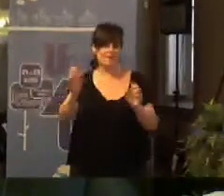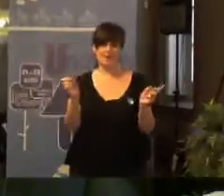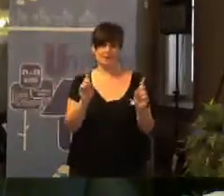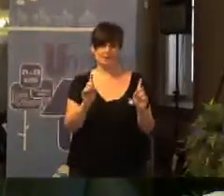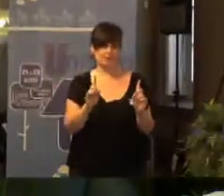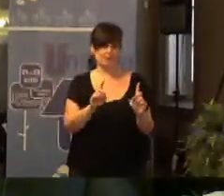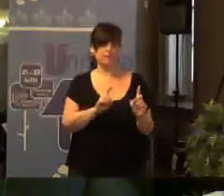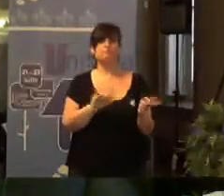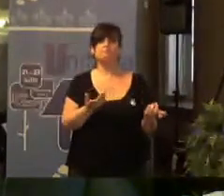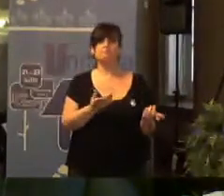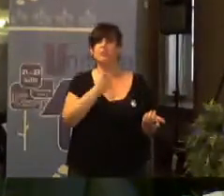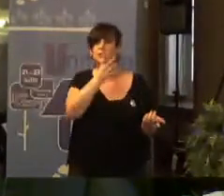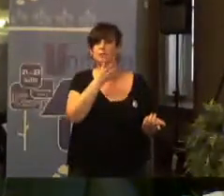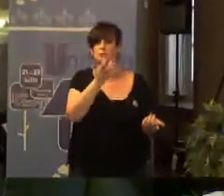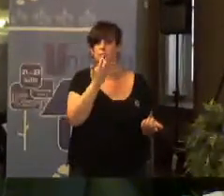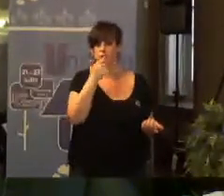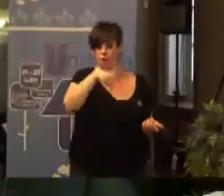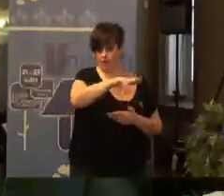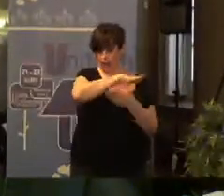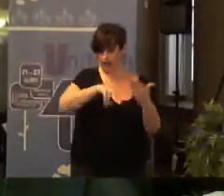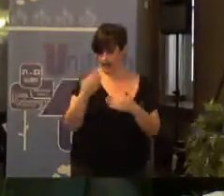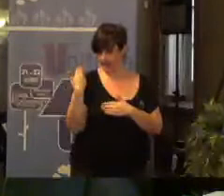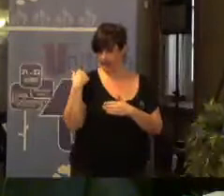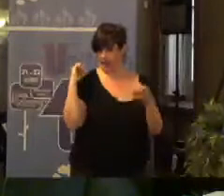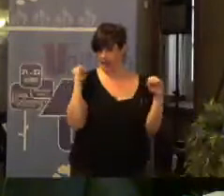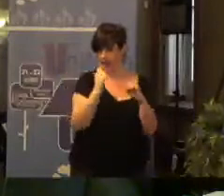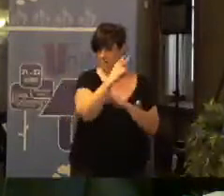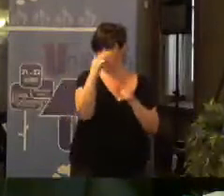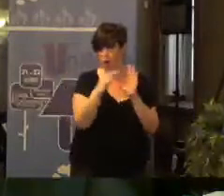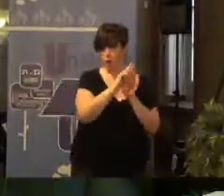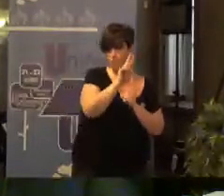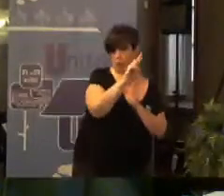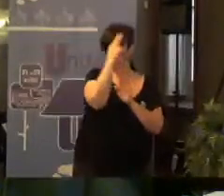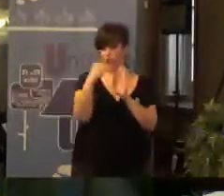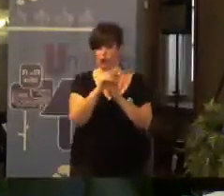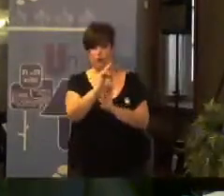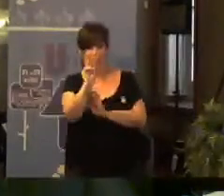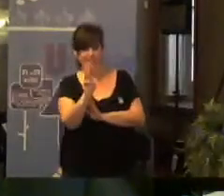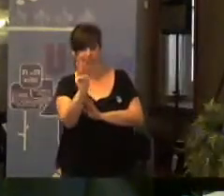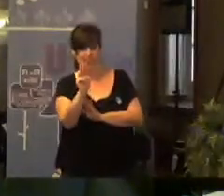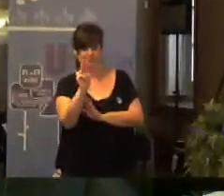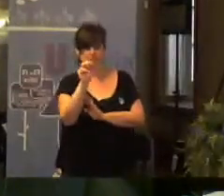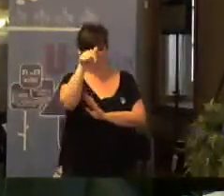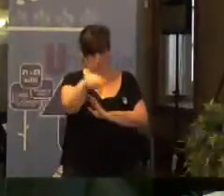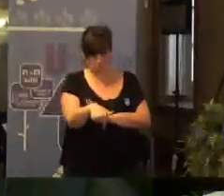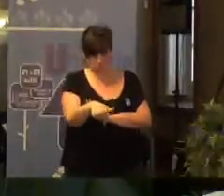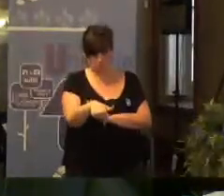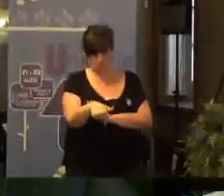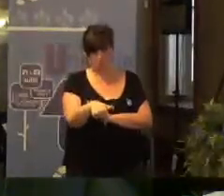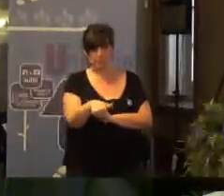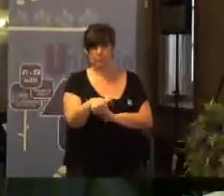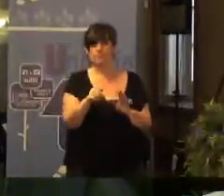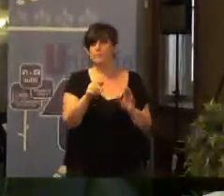por exemplo, cando en Galiza, no inverno 2002 ou 2003, acontece a catástrofe